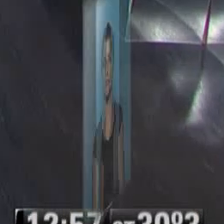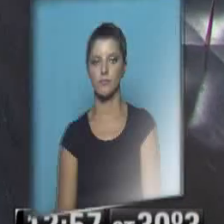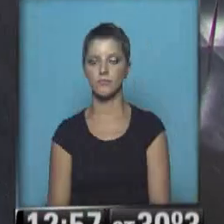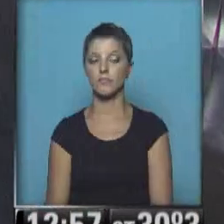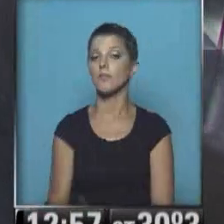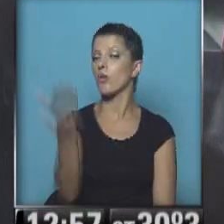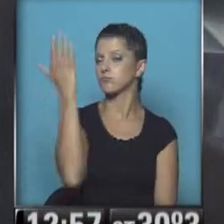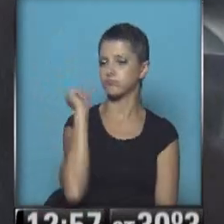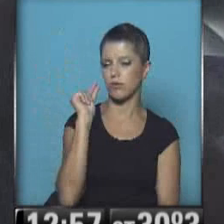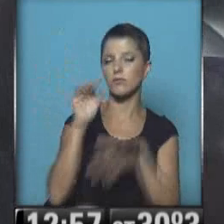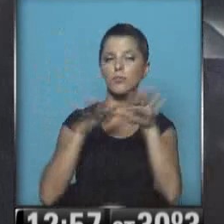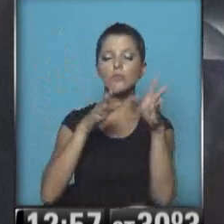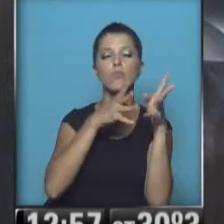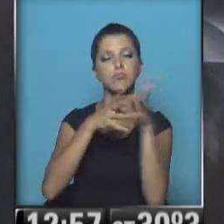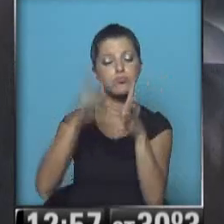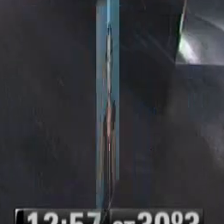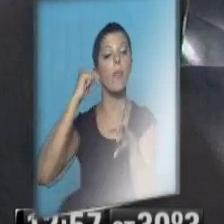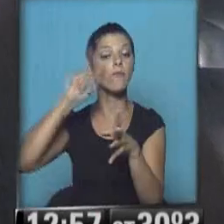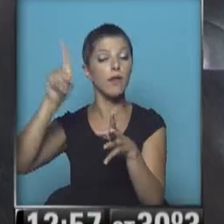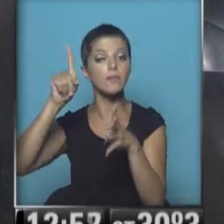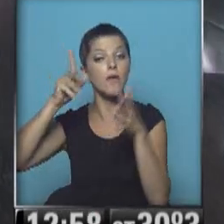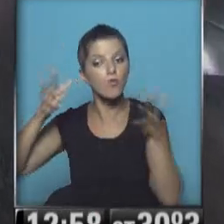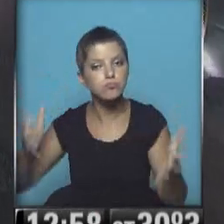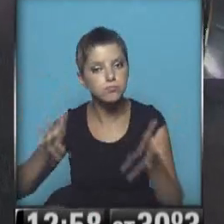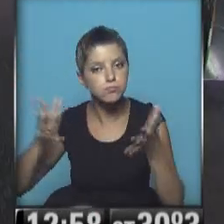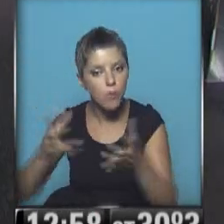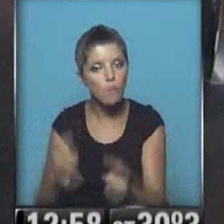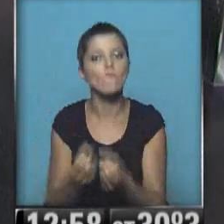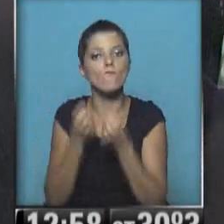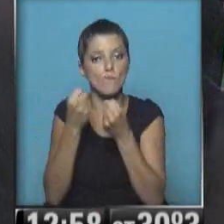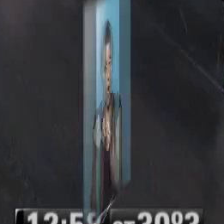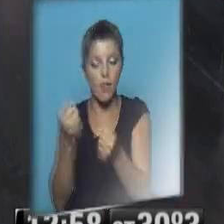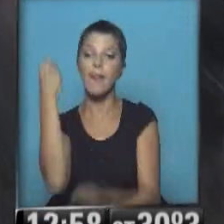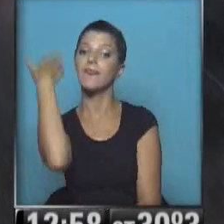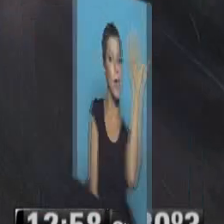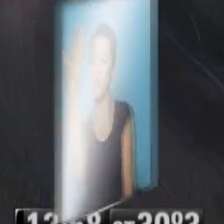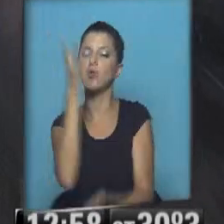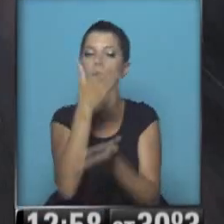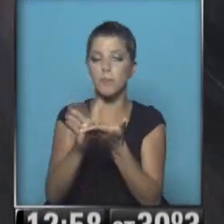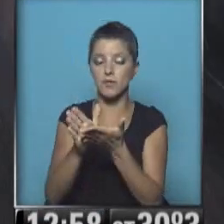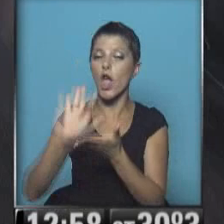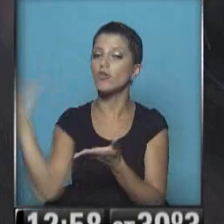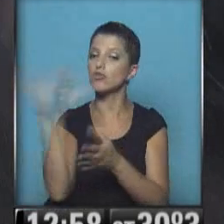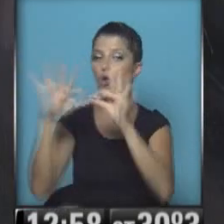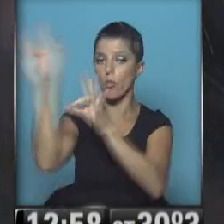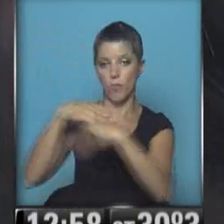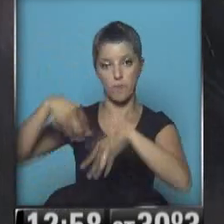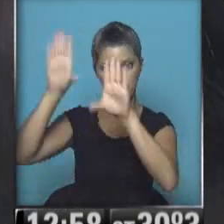Los recientes atentados en Francia impulsaron y fortalecieron el discurso racista en toda